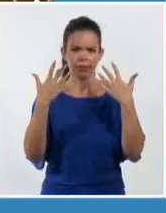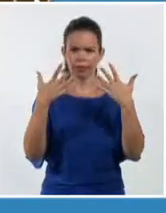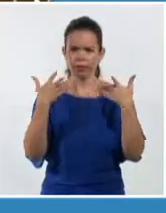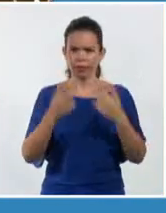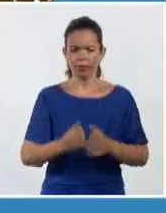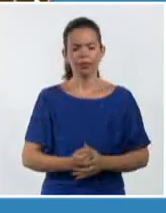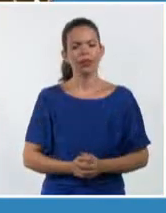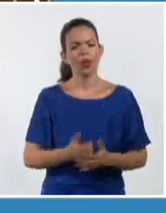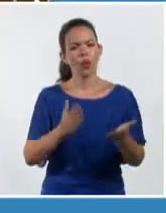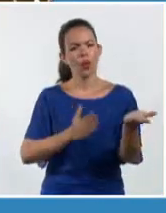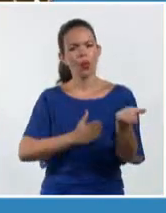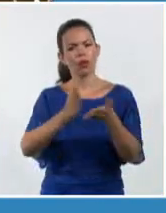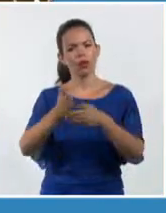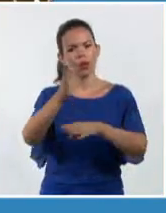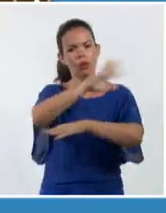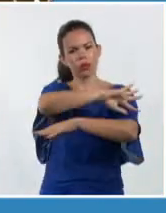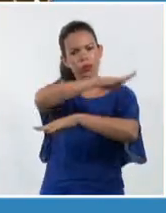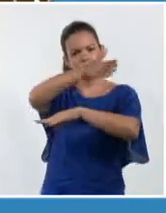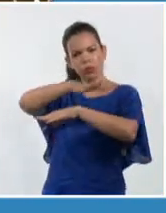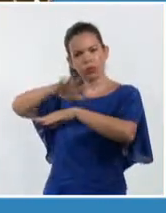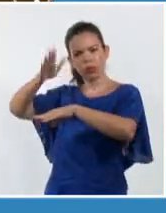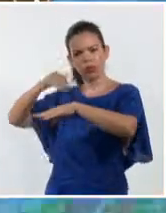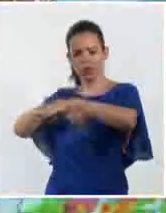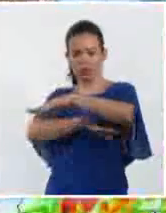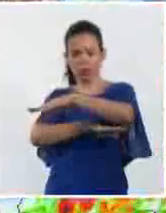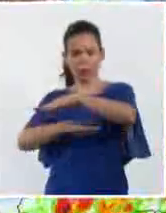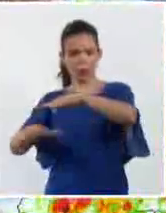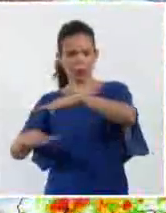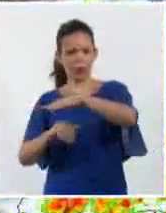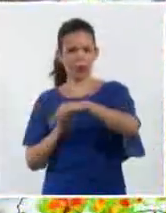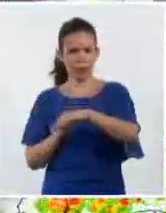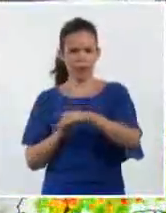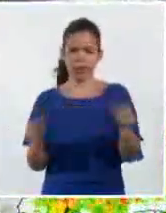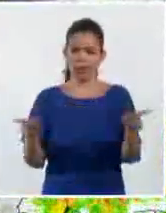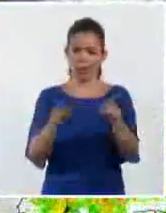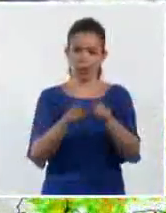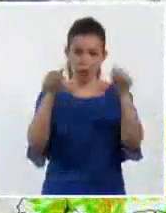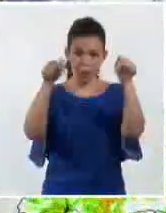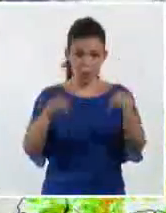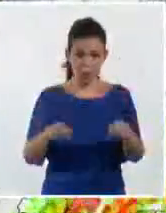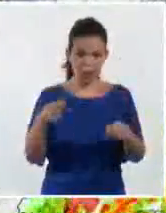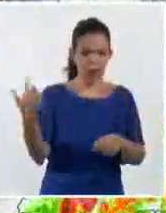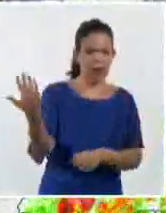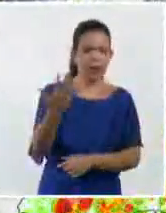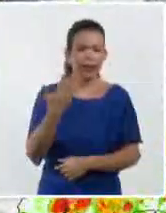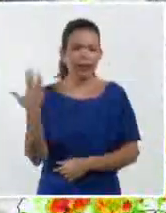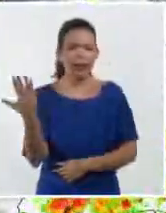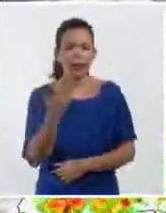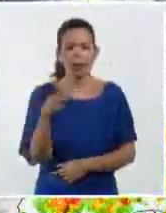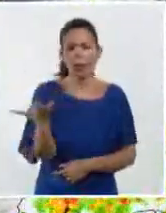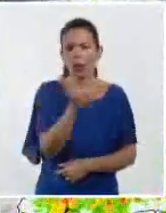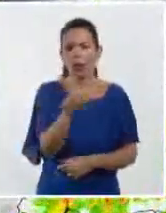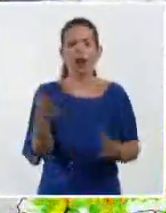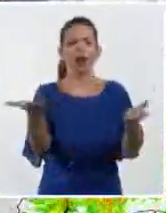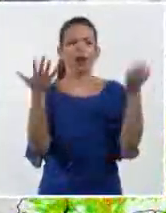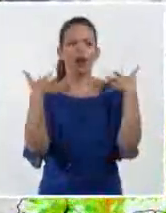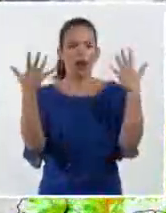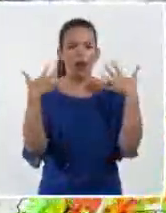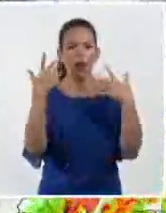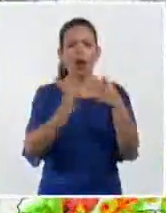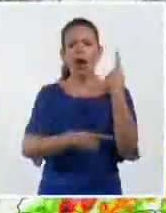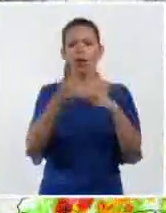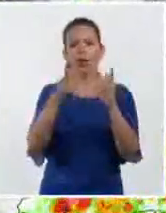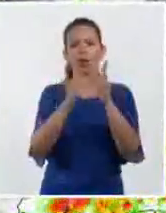región oriental y mar tranquila en el resto de las costas. En resumen, para hoy, poco cambio en las condiciones del tiempo, calor y aislados chubascos y